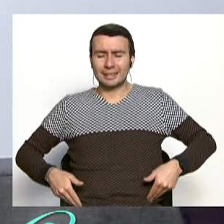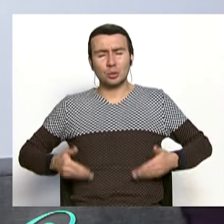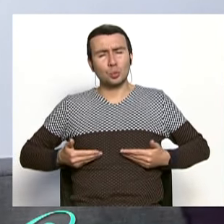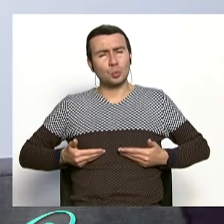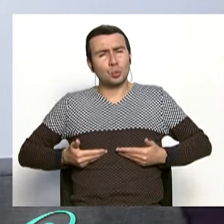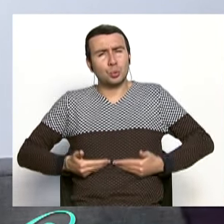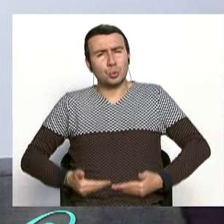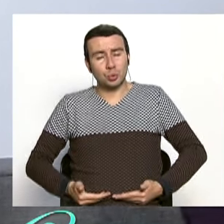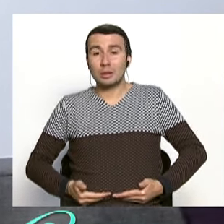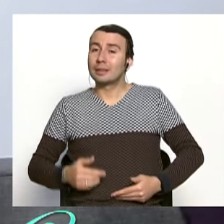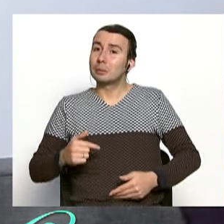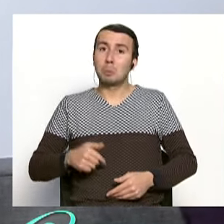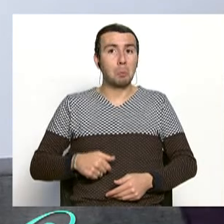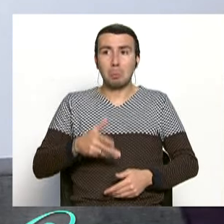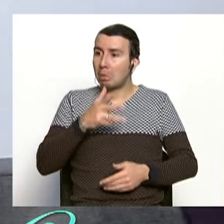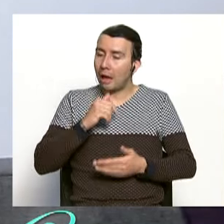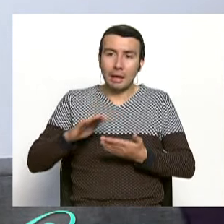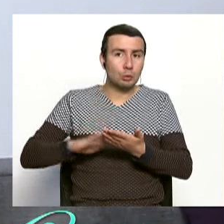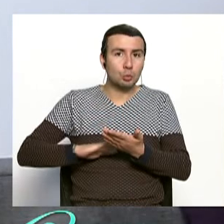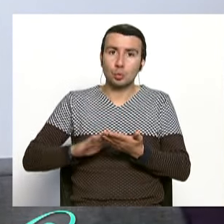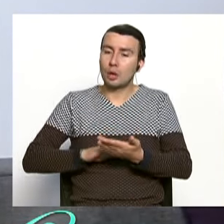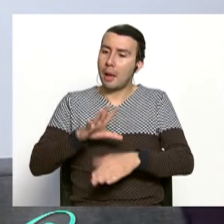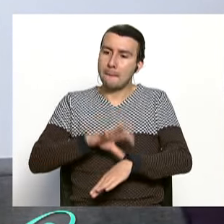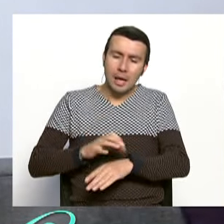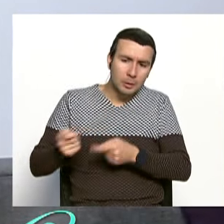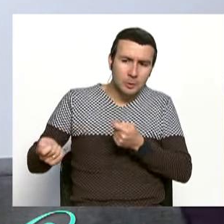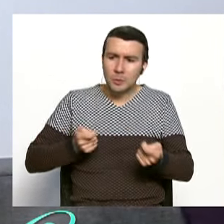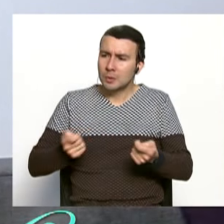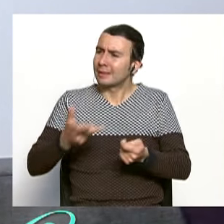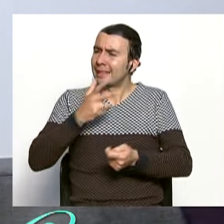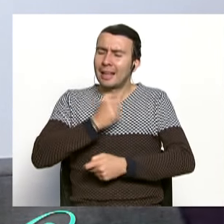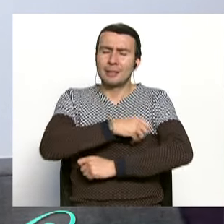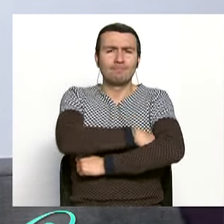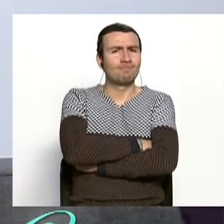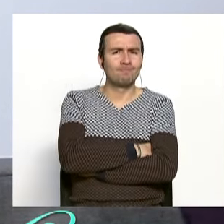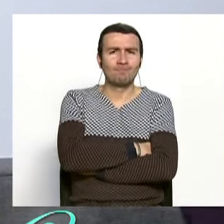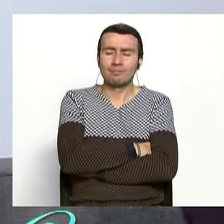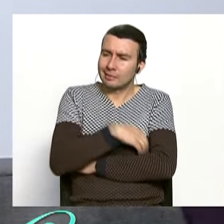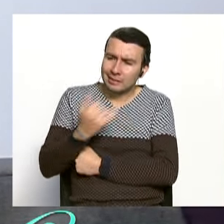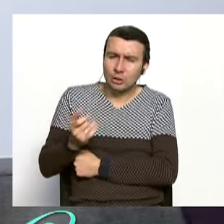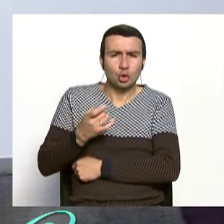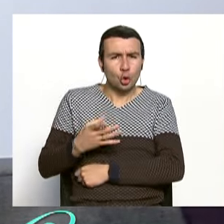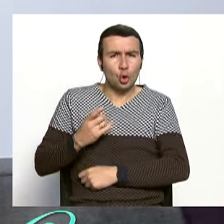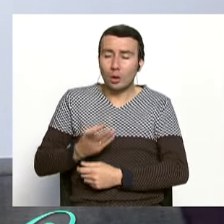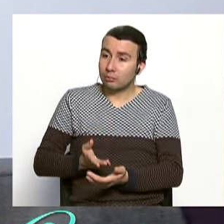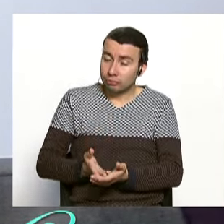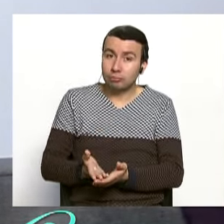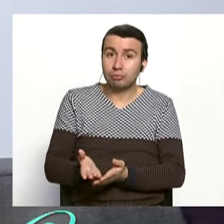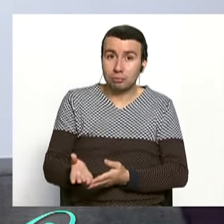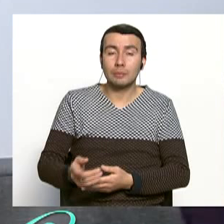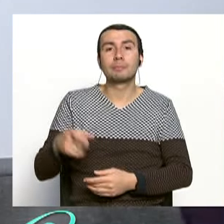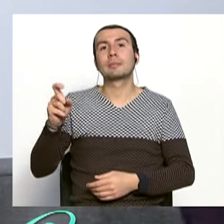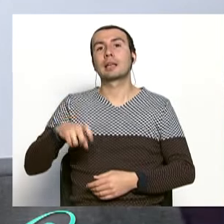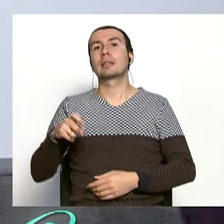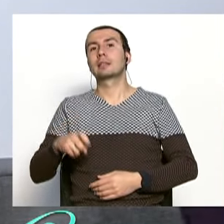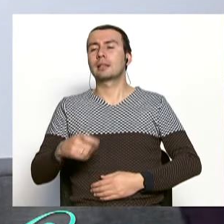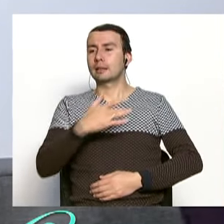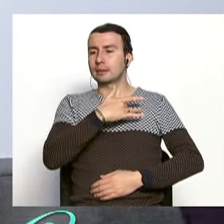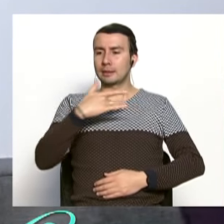y no han mejorado con el tratamiento médico convencional esas pacientes son las que finalmente requieren tratamiento